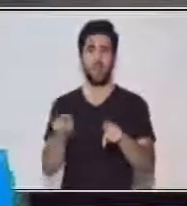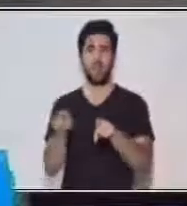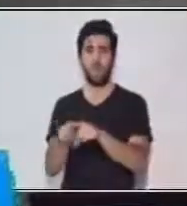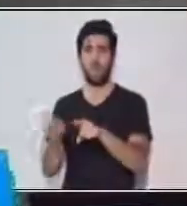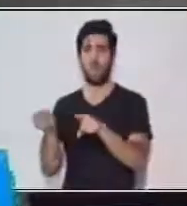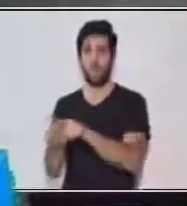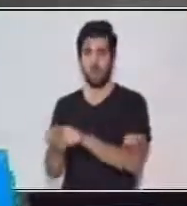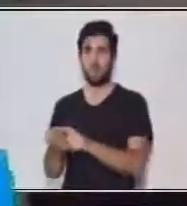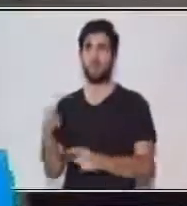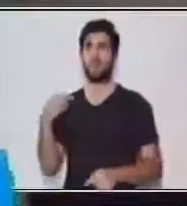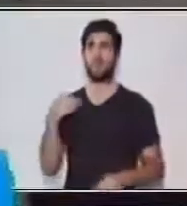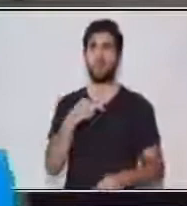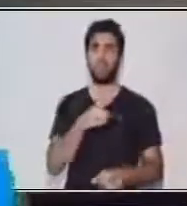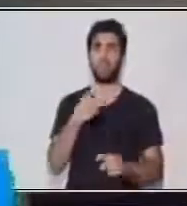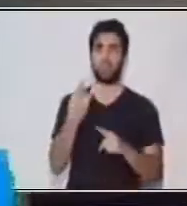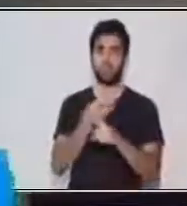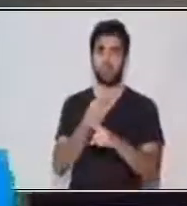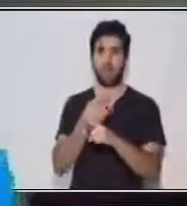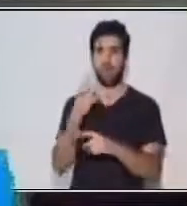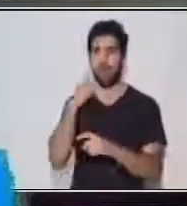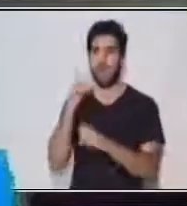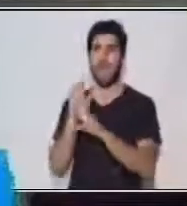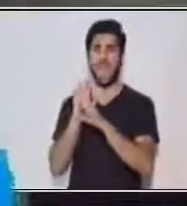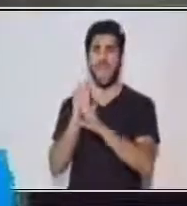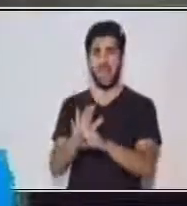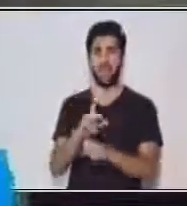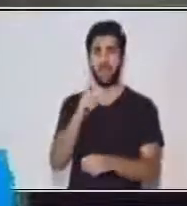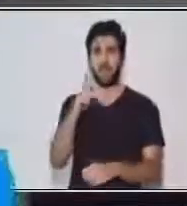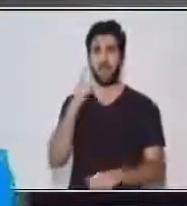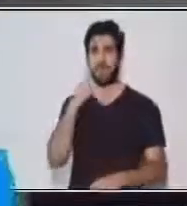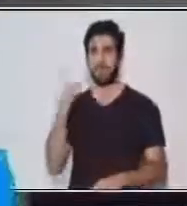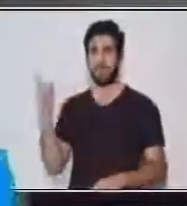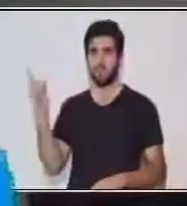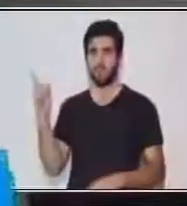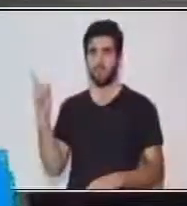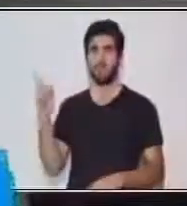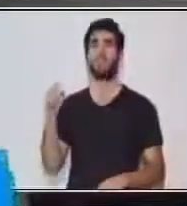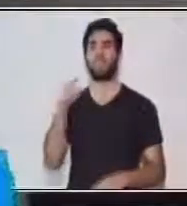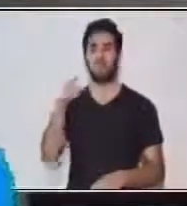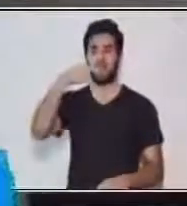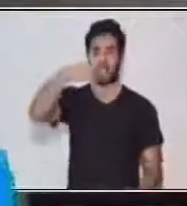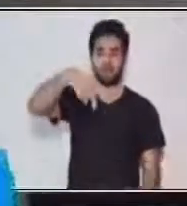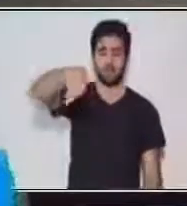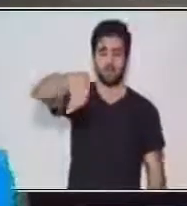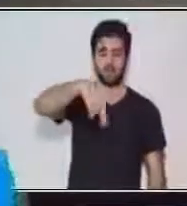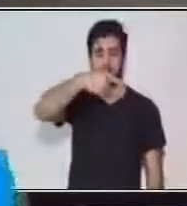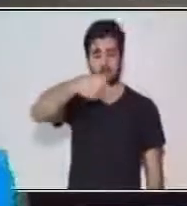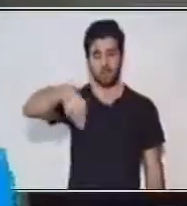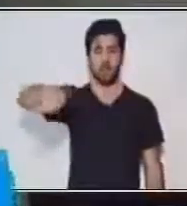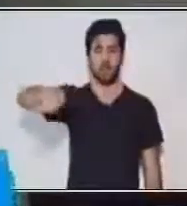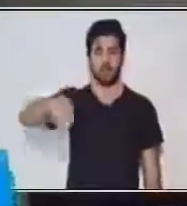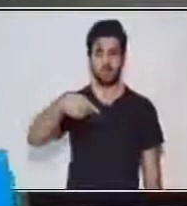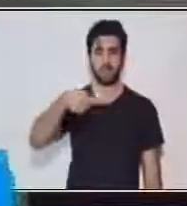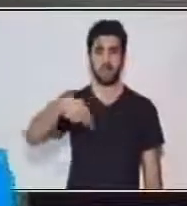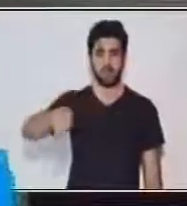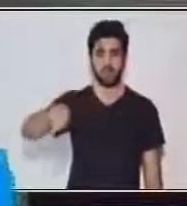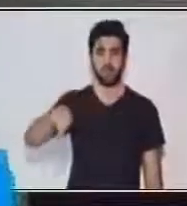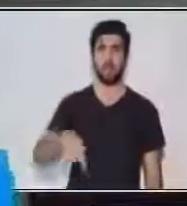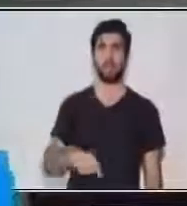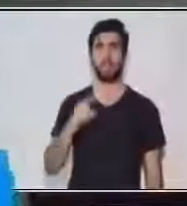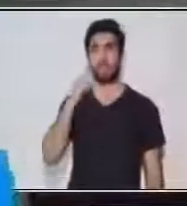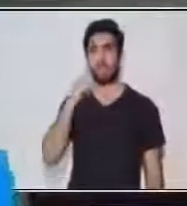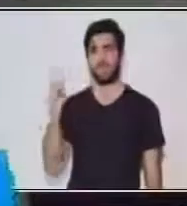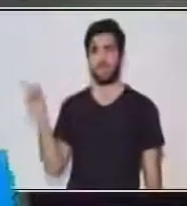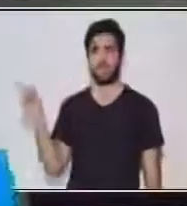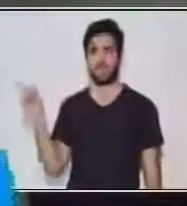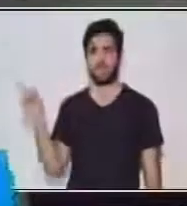como ejemplo este péndulo que tenemos acá, para el cual hemos utilizado un poco de lana y una pelota